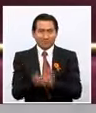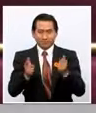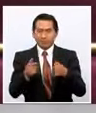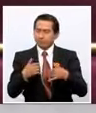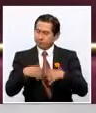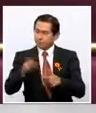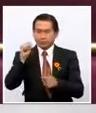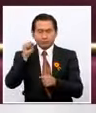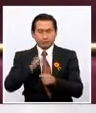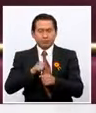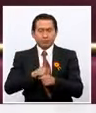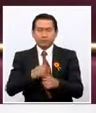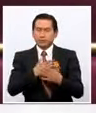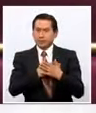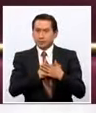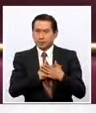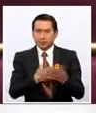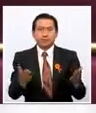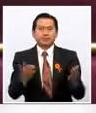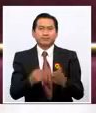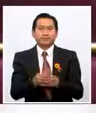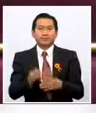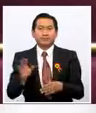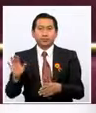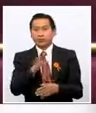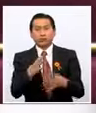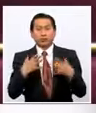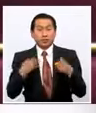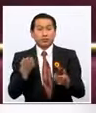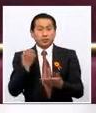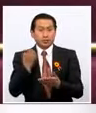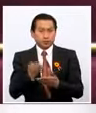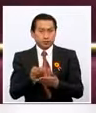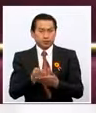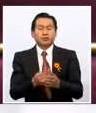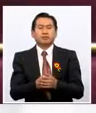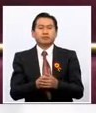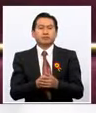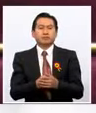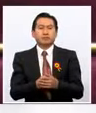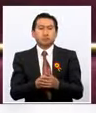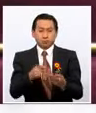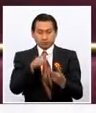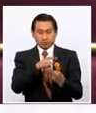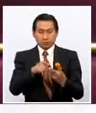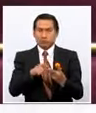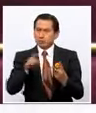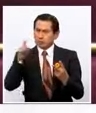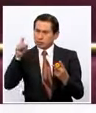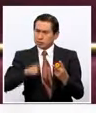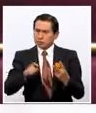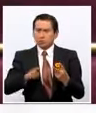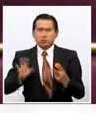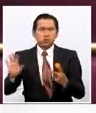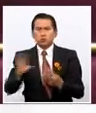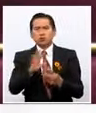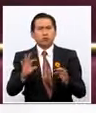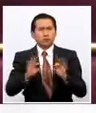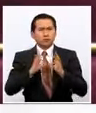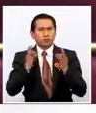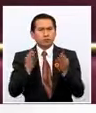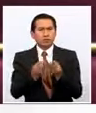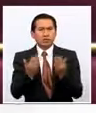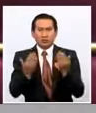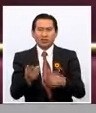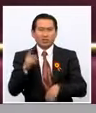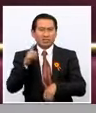de modo solidario por la salud y la economía que son las necesidades de las familias en estos